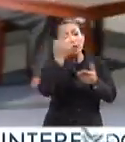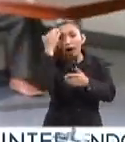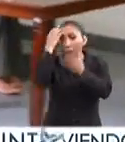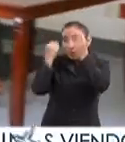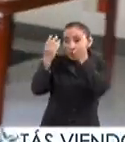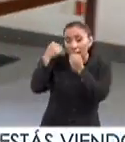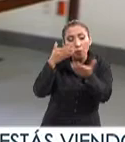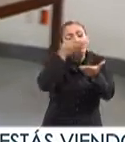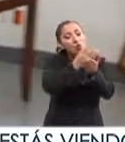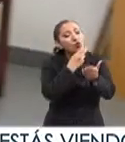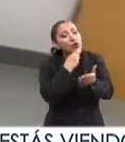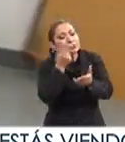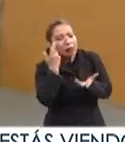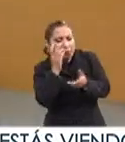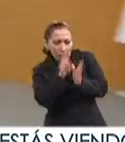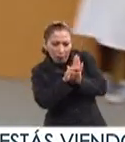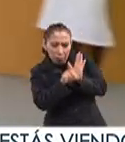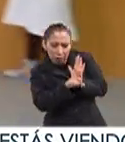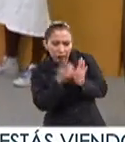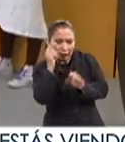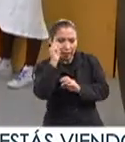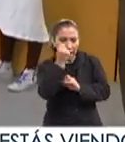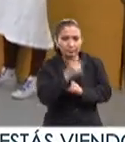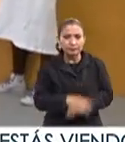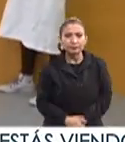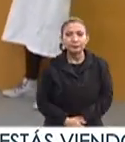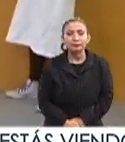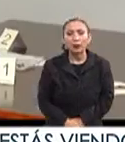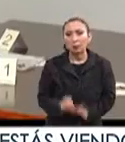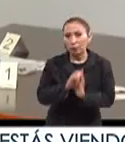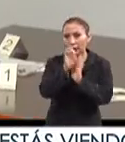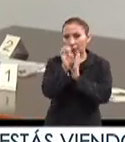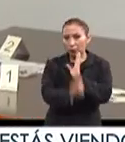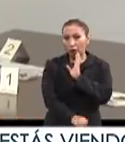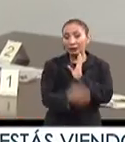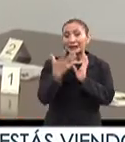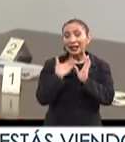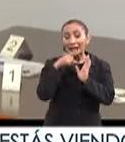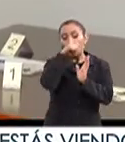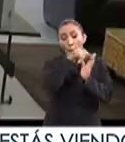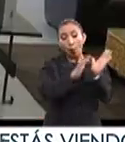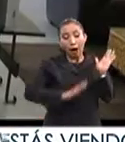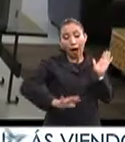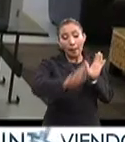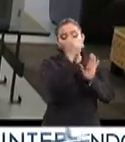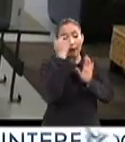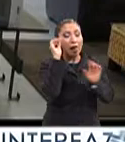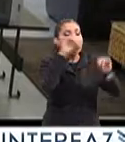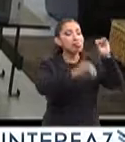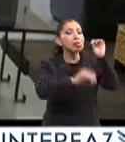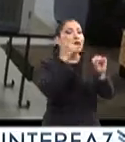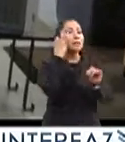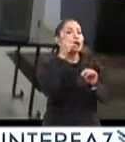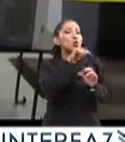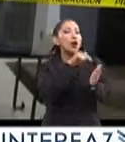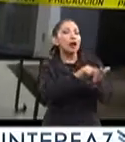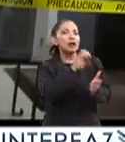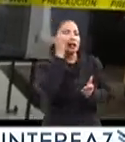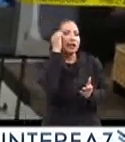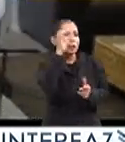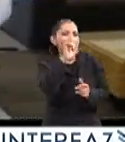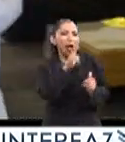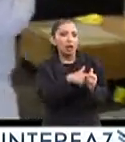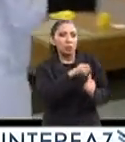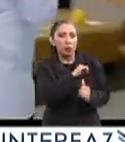los conocimientos teóricos, metodológicos y técnicos. Por ejemplo, tiene instalaciones para recrear escenas del crimen. Lo